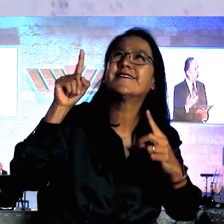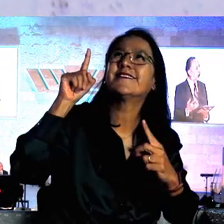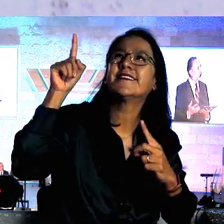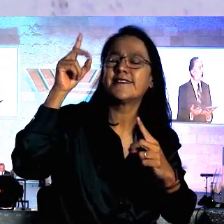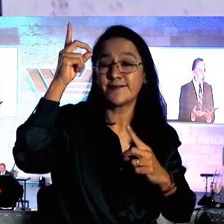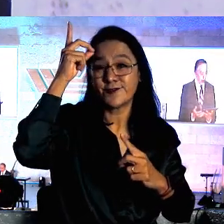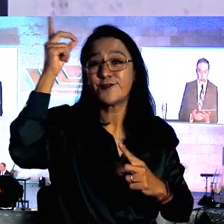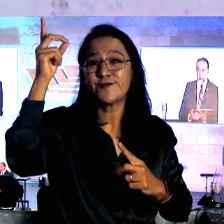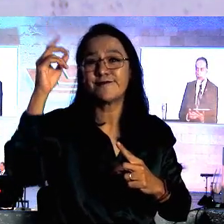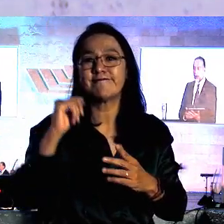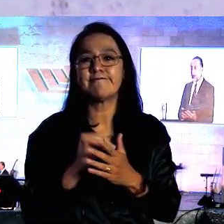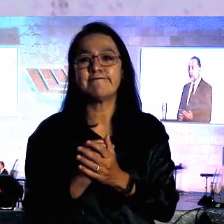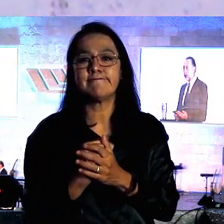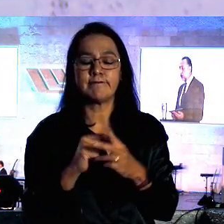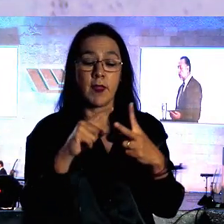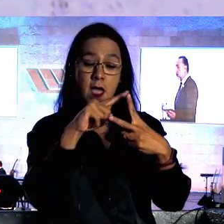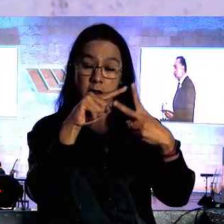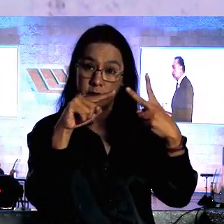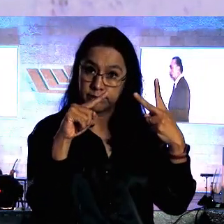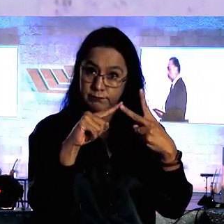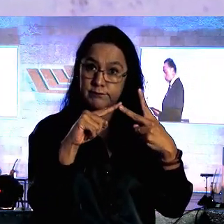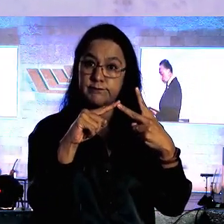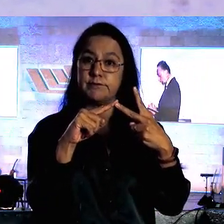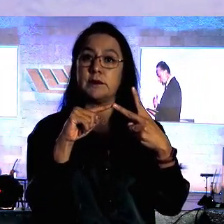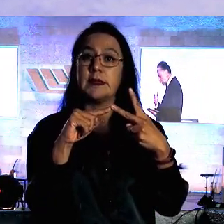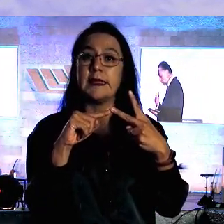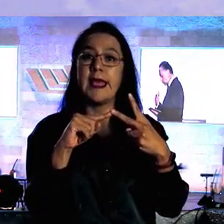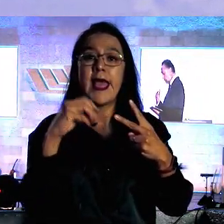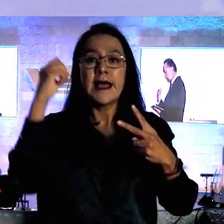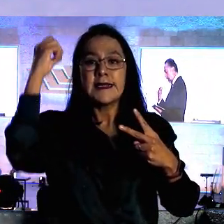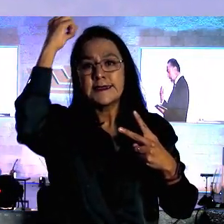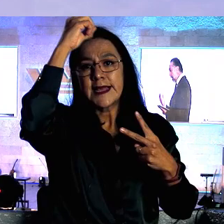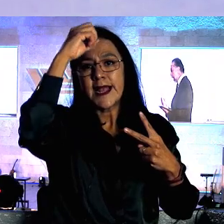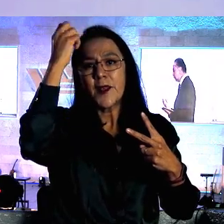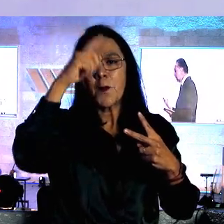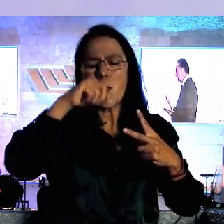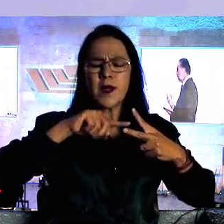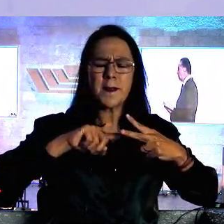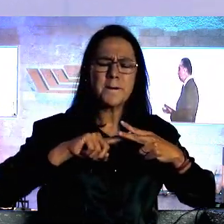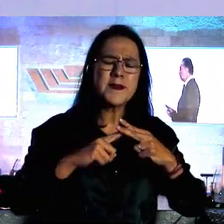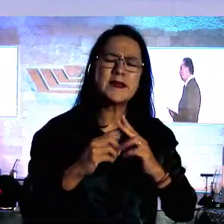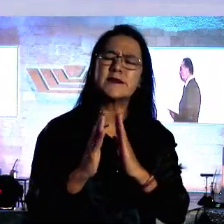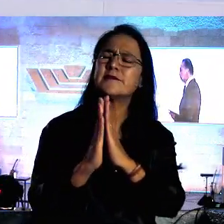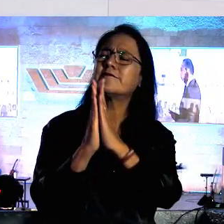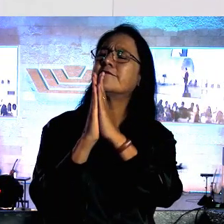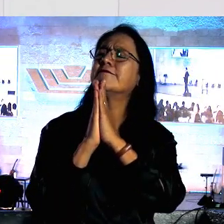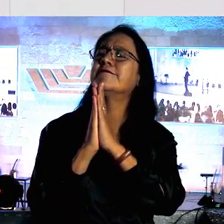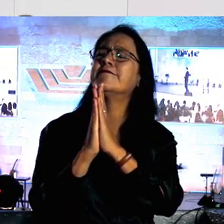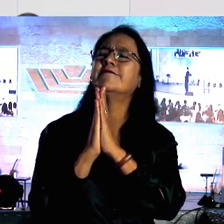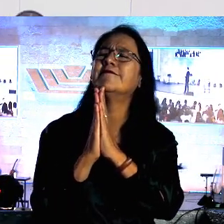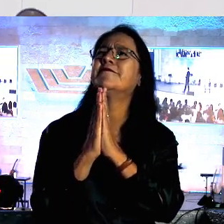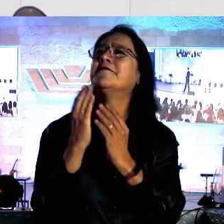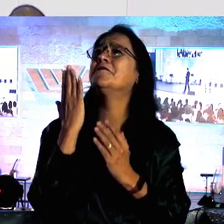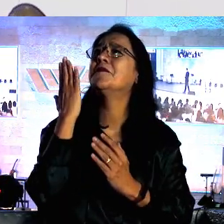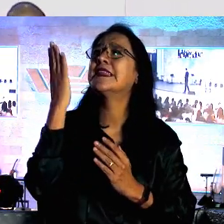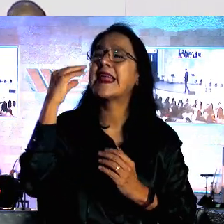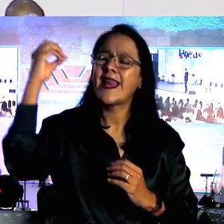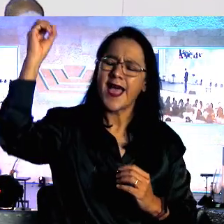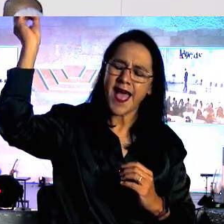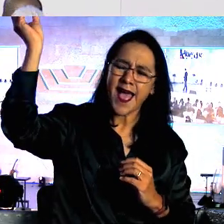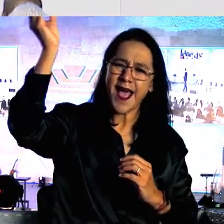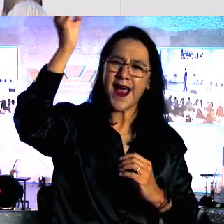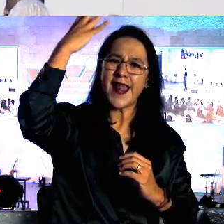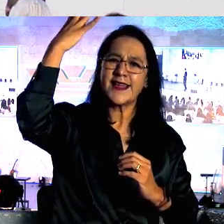Ahora, en segundo lugar, Salom comienza suplicando la gracia y el favor de Dios. Aunque él es el rey,